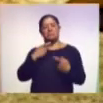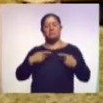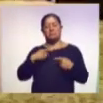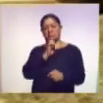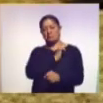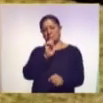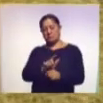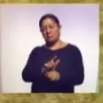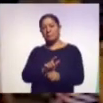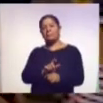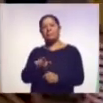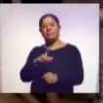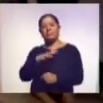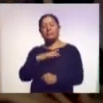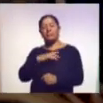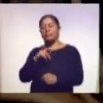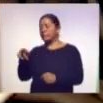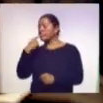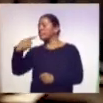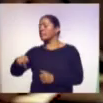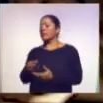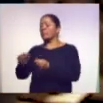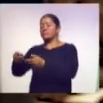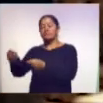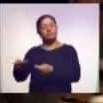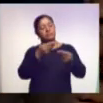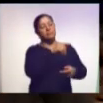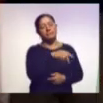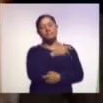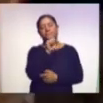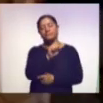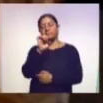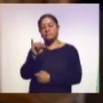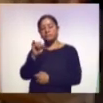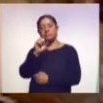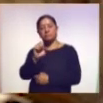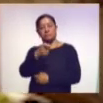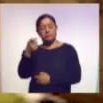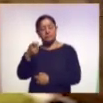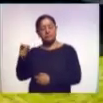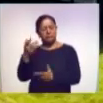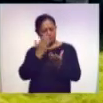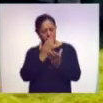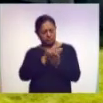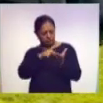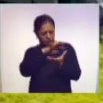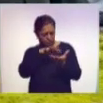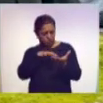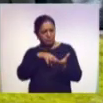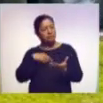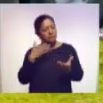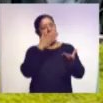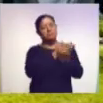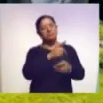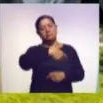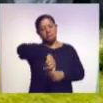materias, cumplimentaron una orden de cateo en el municipio de Santa Isabel, Xolochostla, Tlaxcala. De acuerdo con la carpeta de investigación, elementos de la Policía Federal en